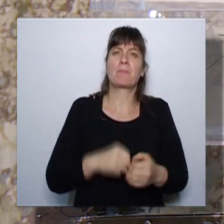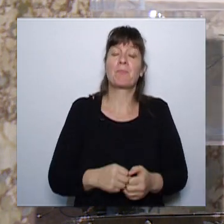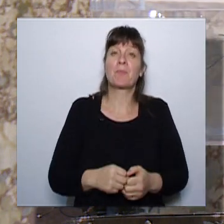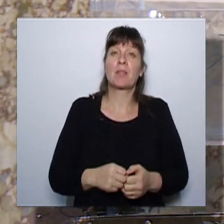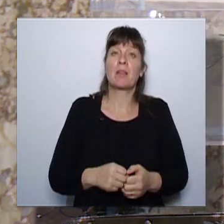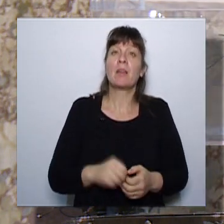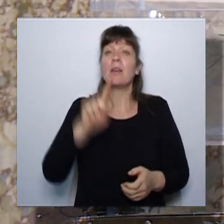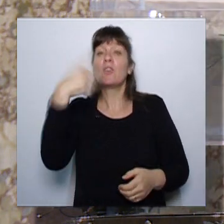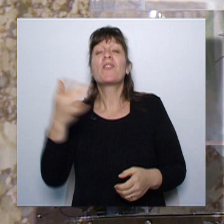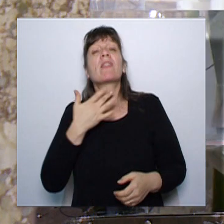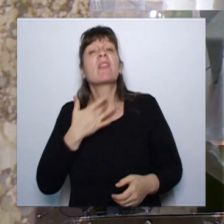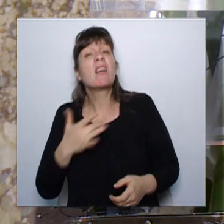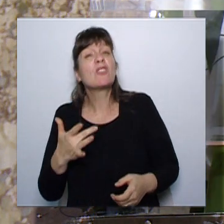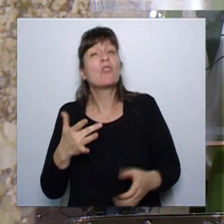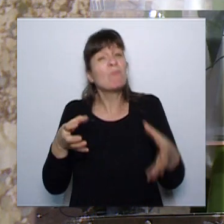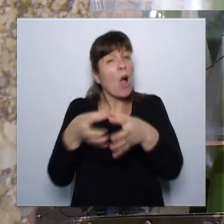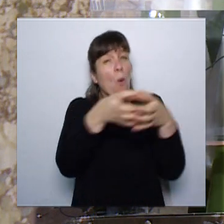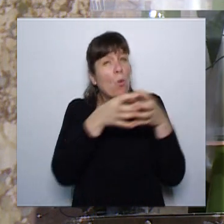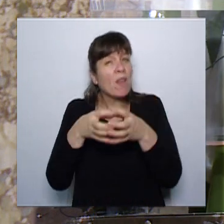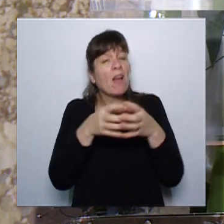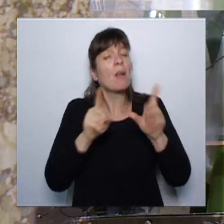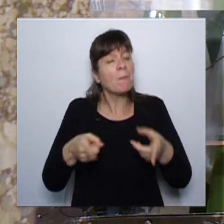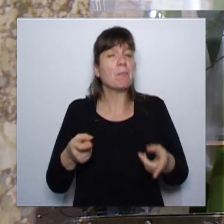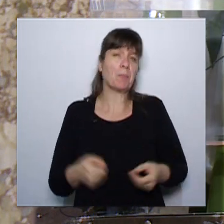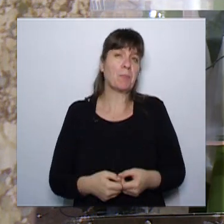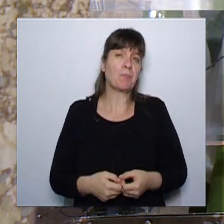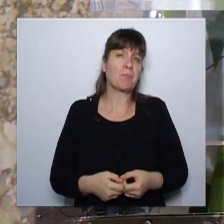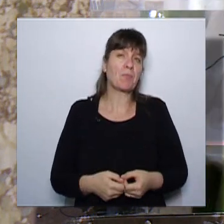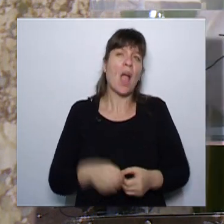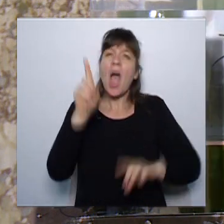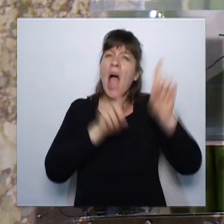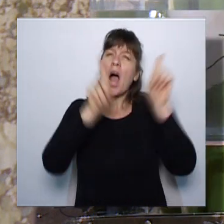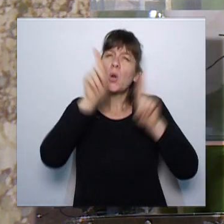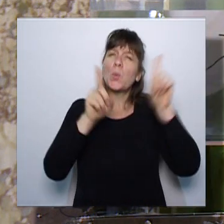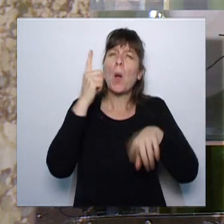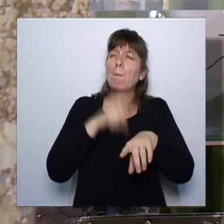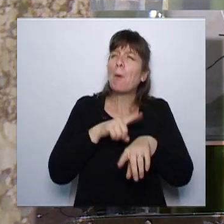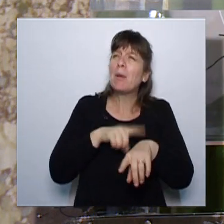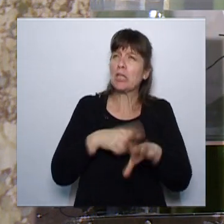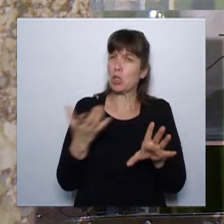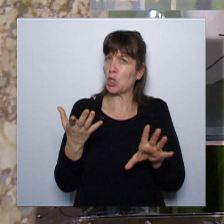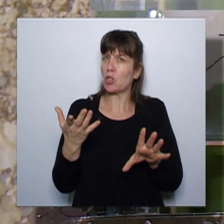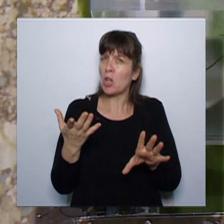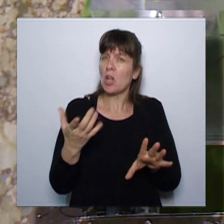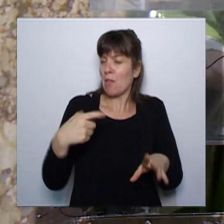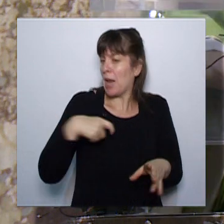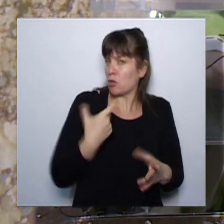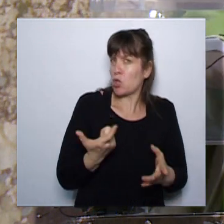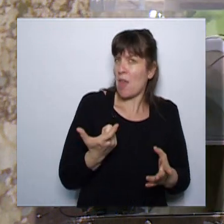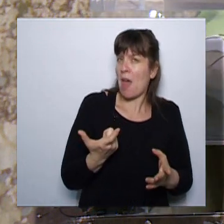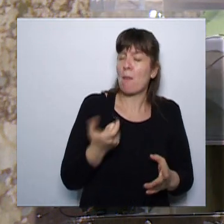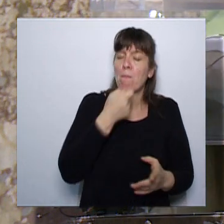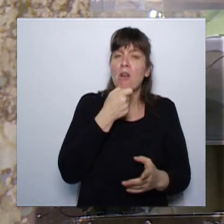y la otra tentación también a veces es comunitaria hay alguna situación que nos llama la atención socialmente